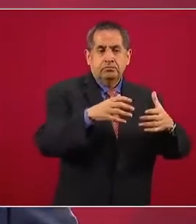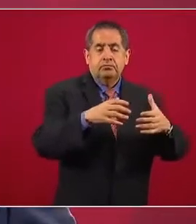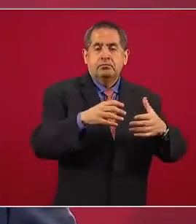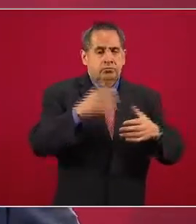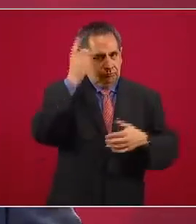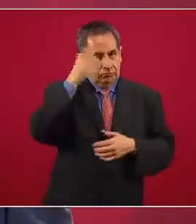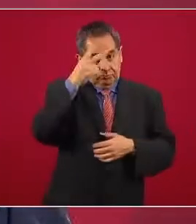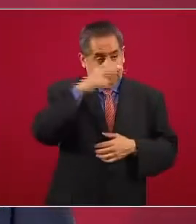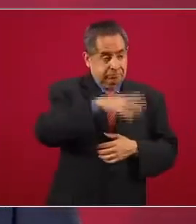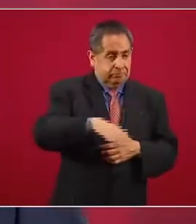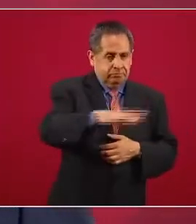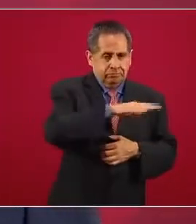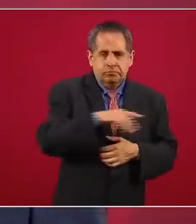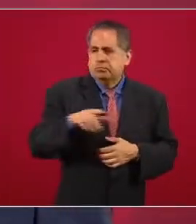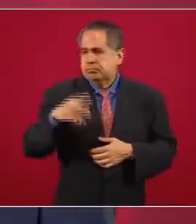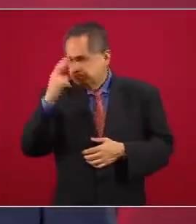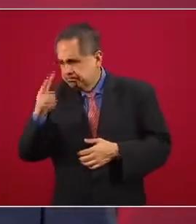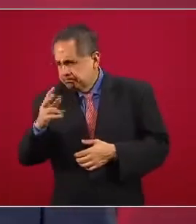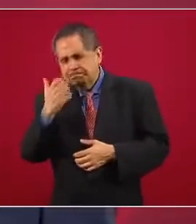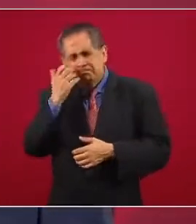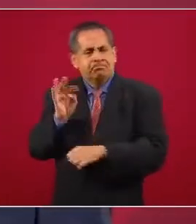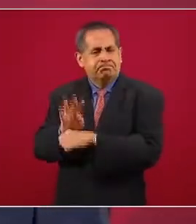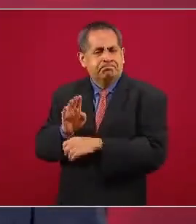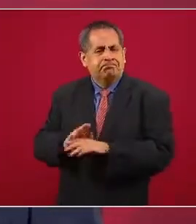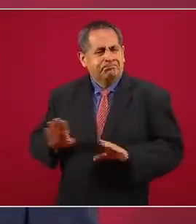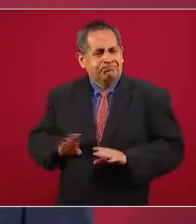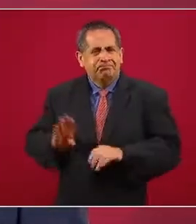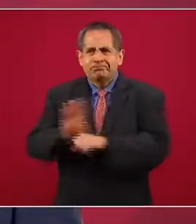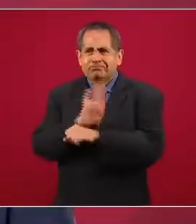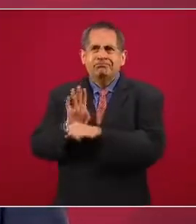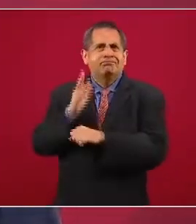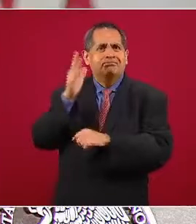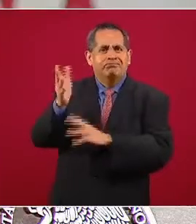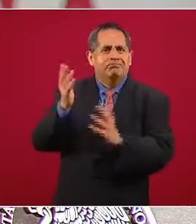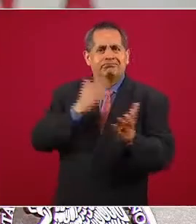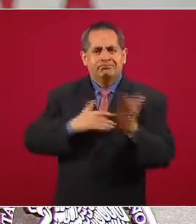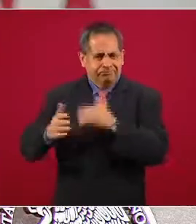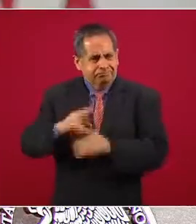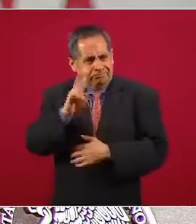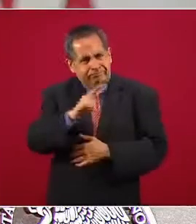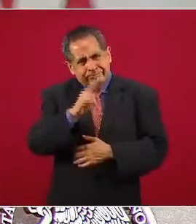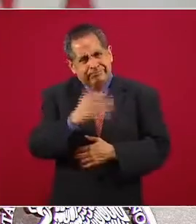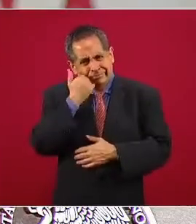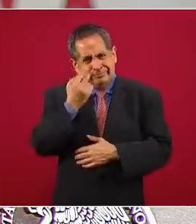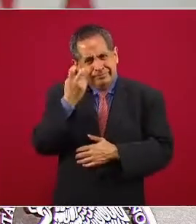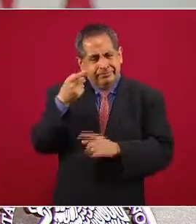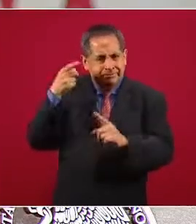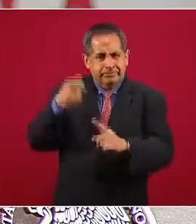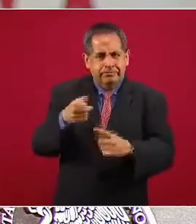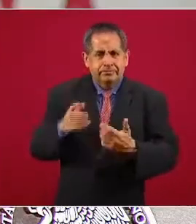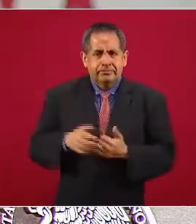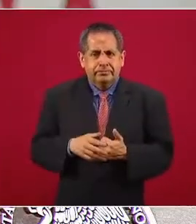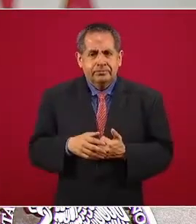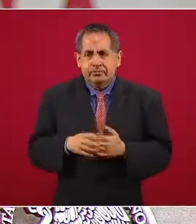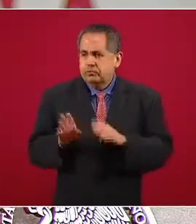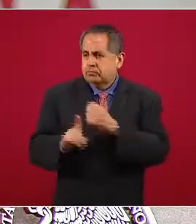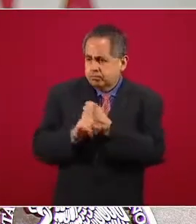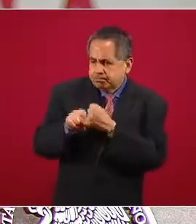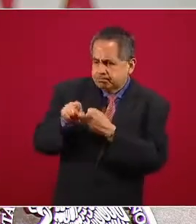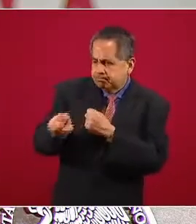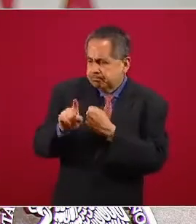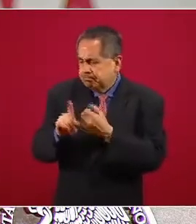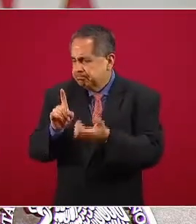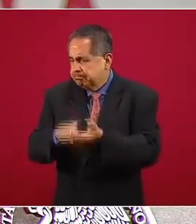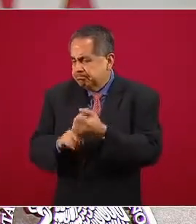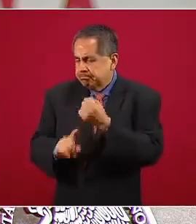México quieren el beneficio de este país, quieren verdaderamente atacar los problemas